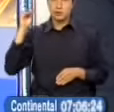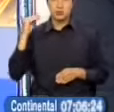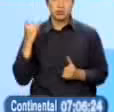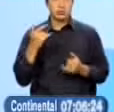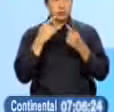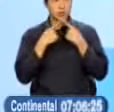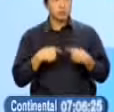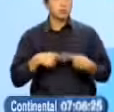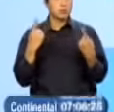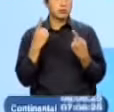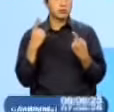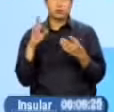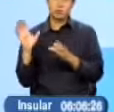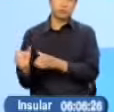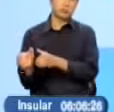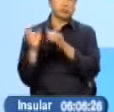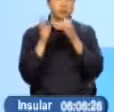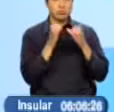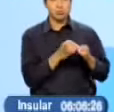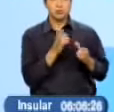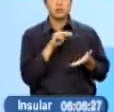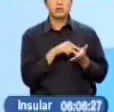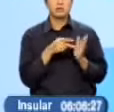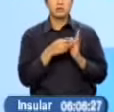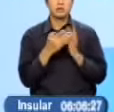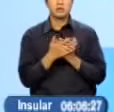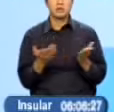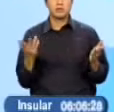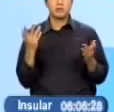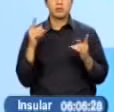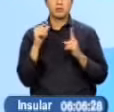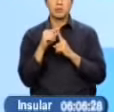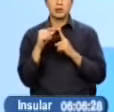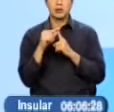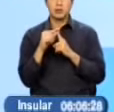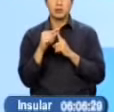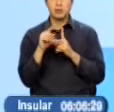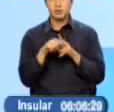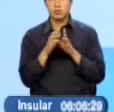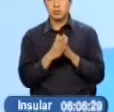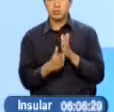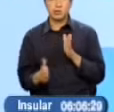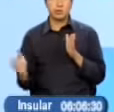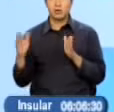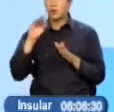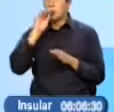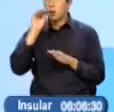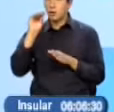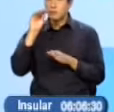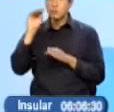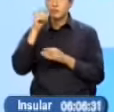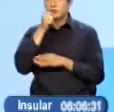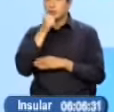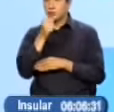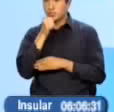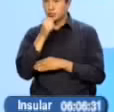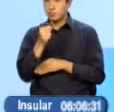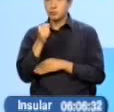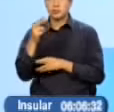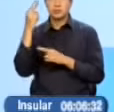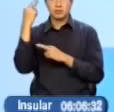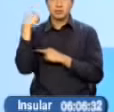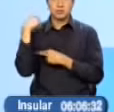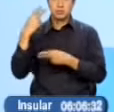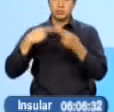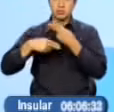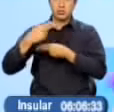que estamos haciendo más que el retiro en realidad la figura exacta es bueno por lo menos en un inicio llamado a consultas de nuestro encargado de